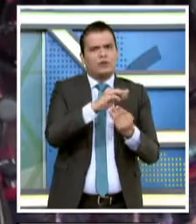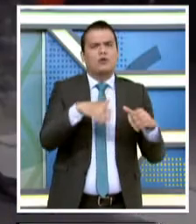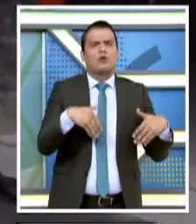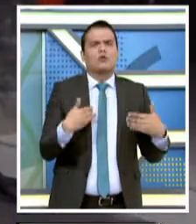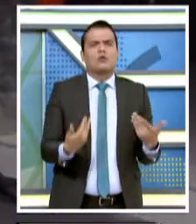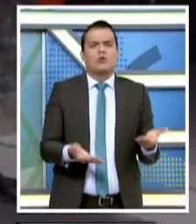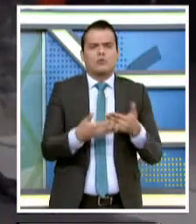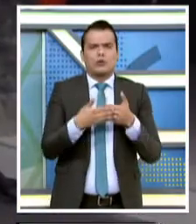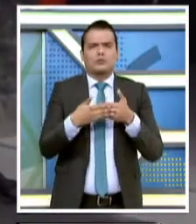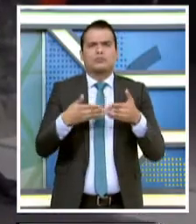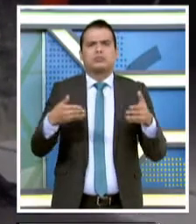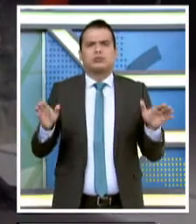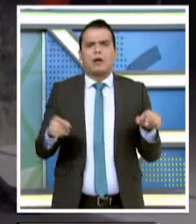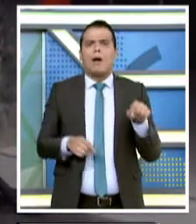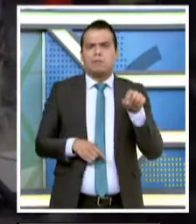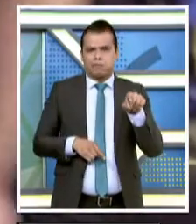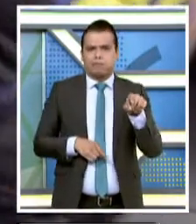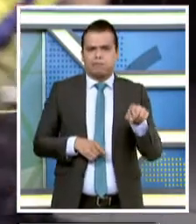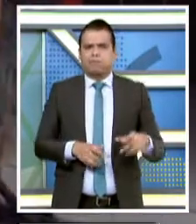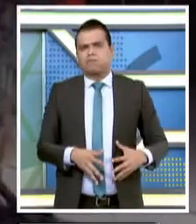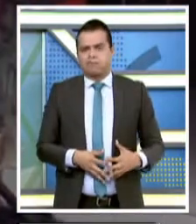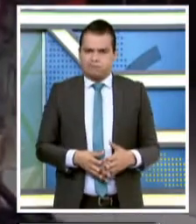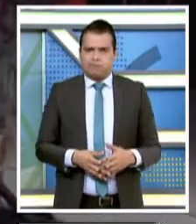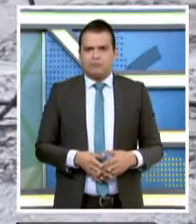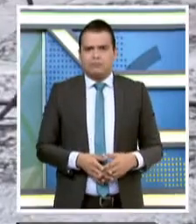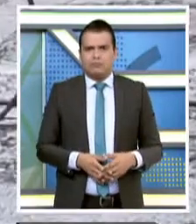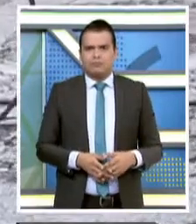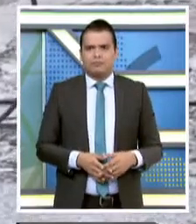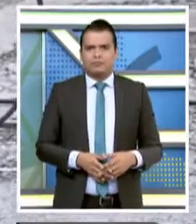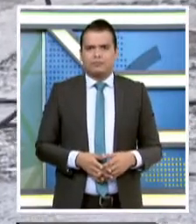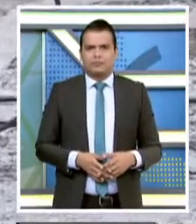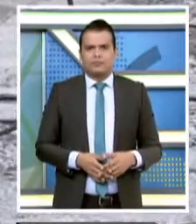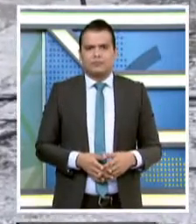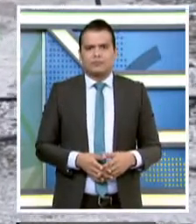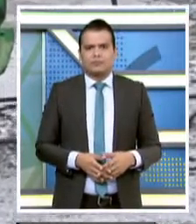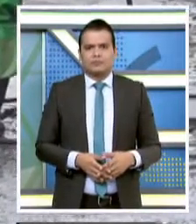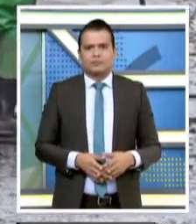sobre cómo será la reapertura de esta zona del comercio de la capital del Valle.